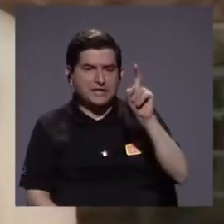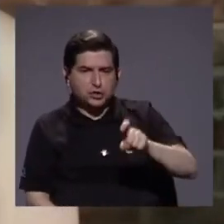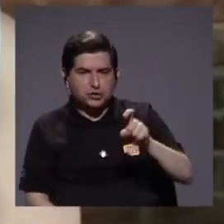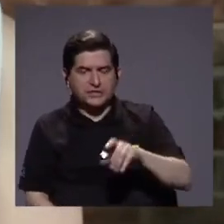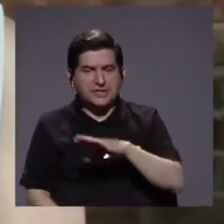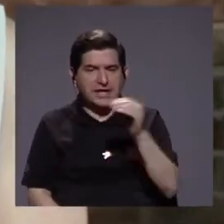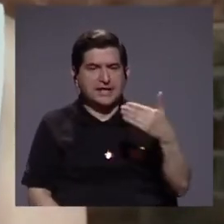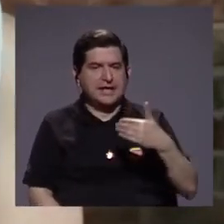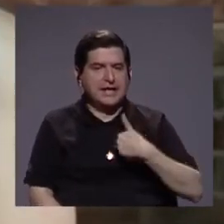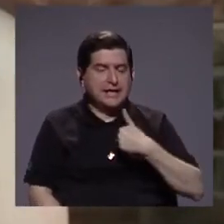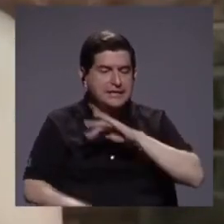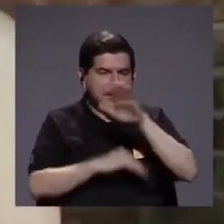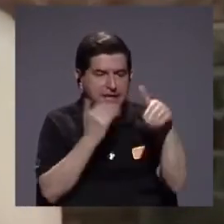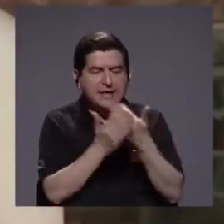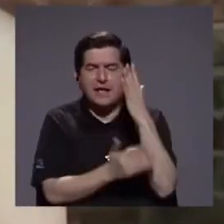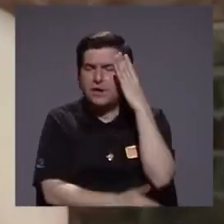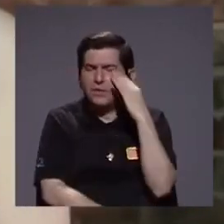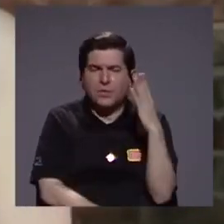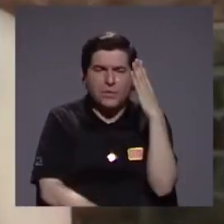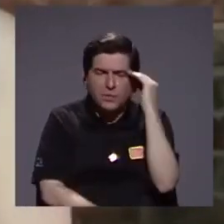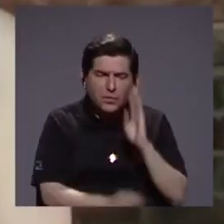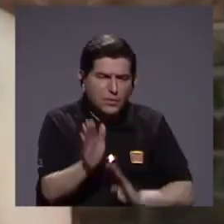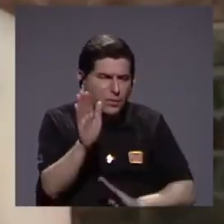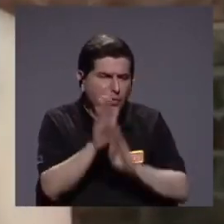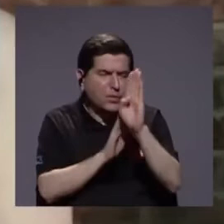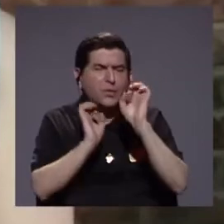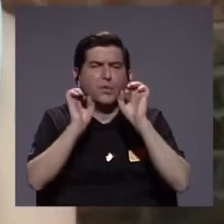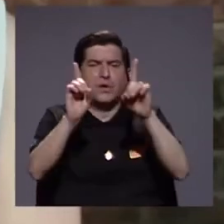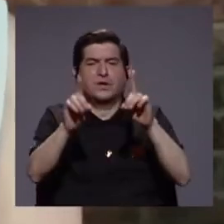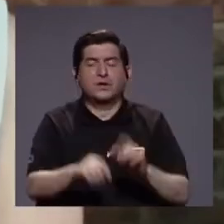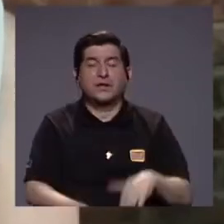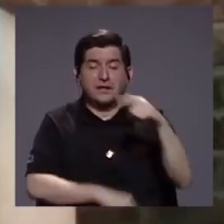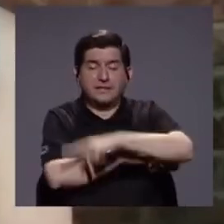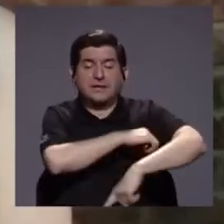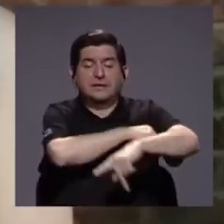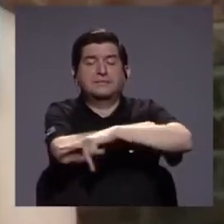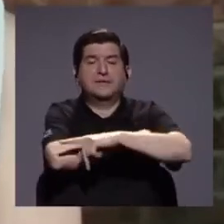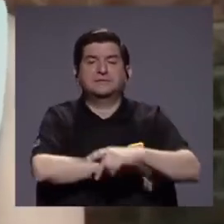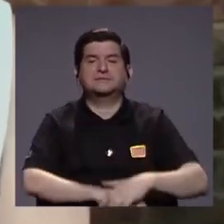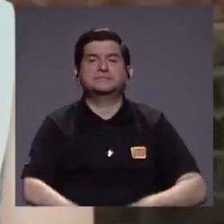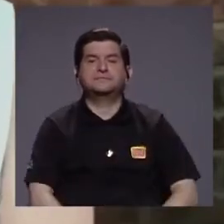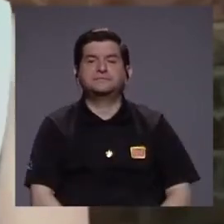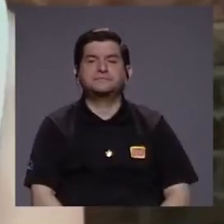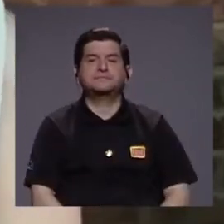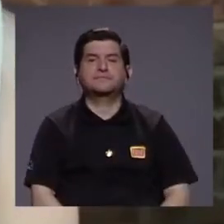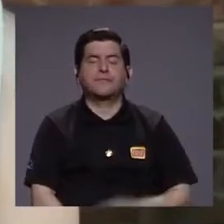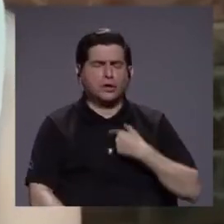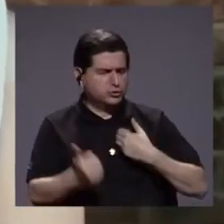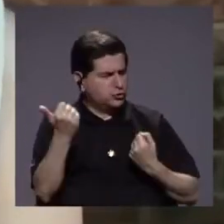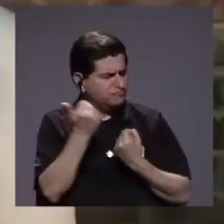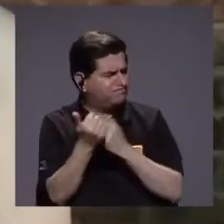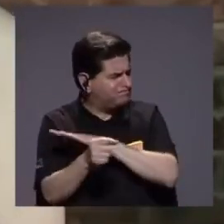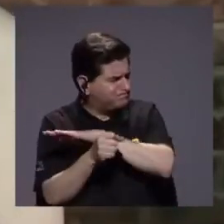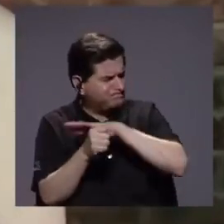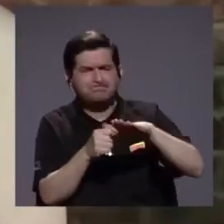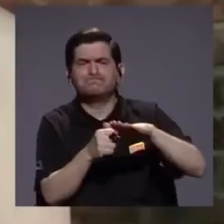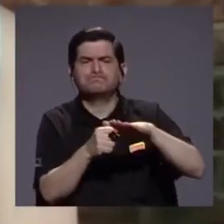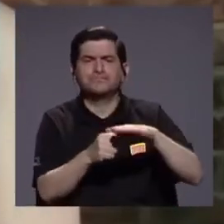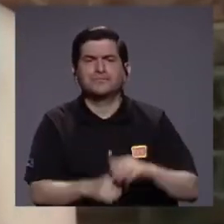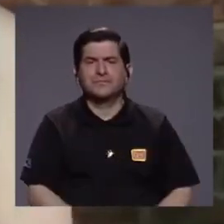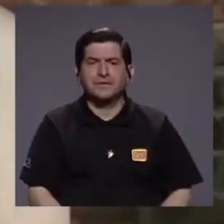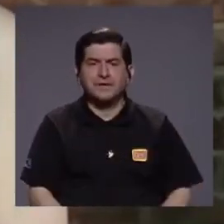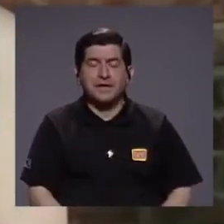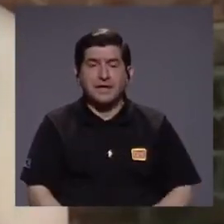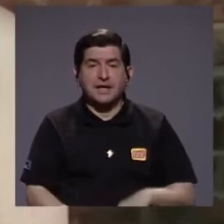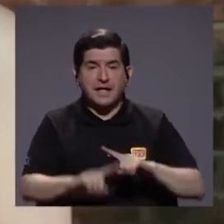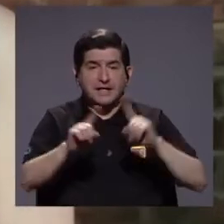que tienen toda la experiencia de desarrollo de la educación en el país. Totalmente apoyaré en todo lo que se pueda con